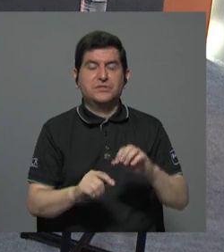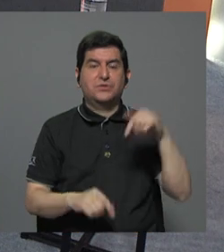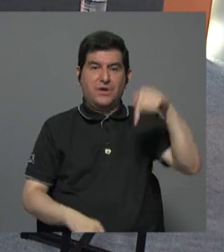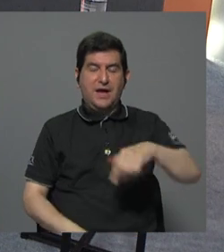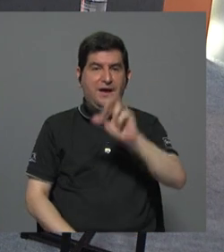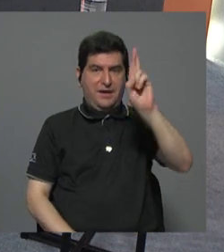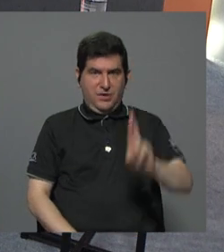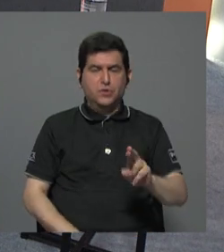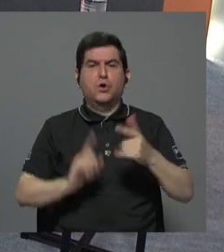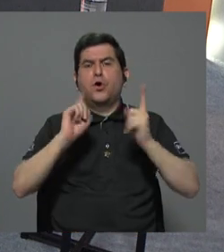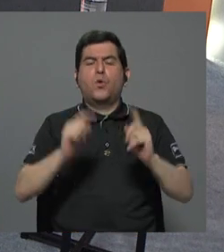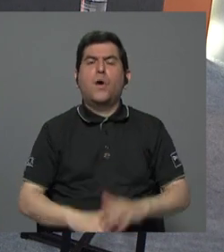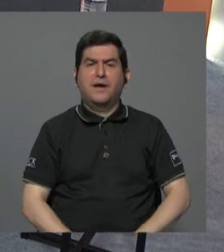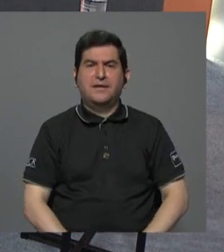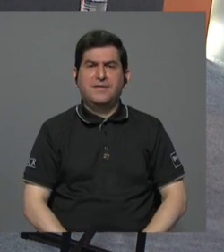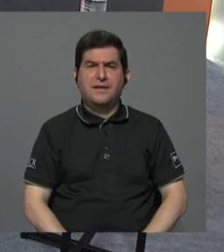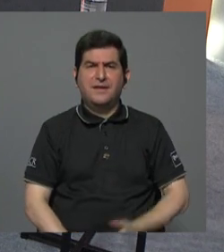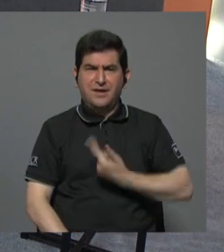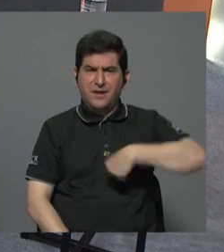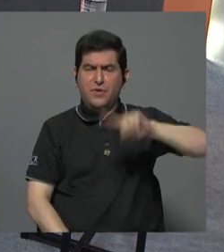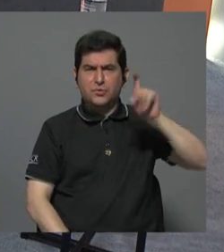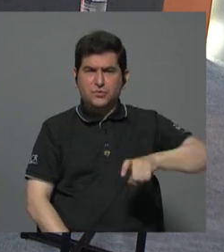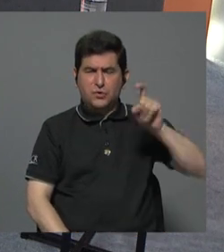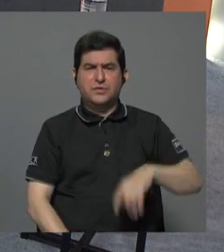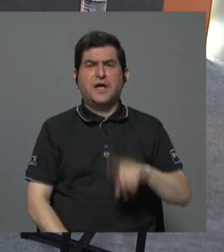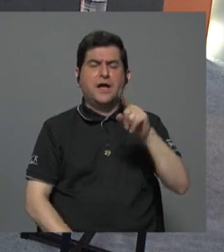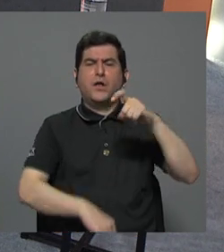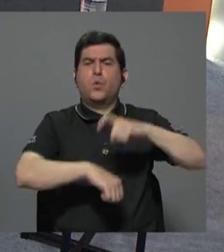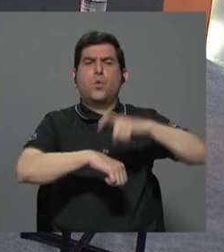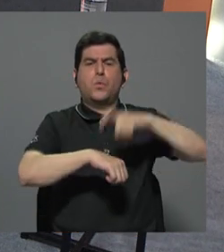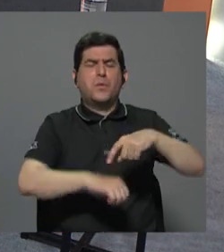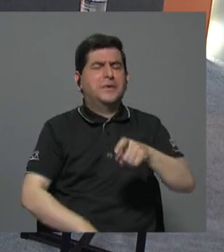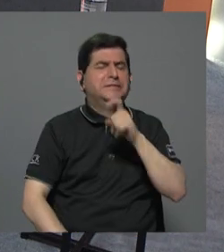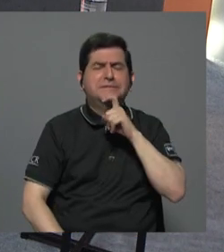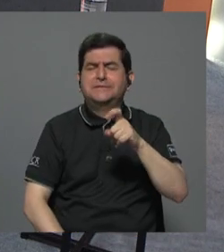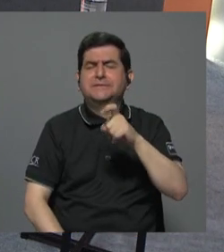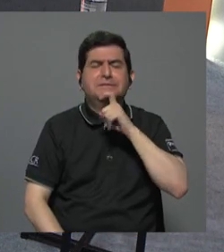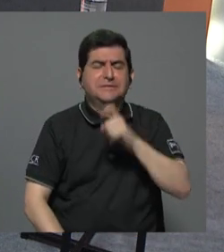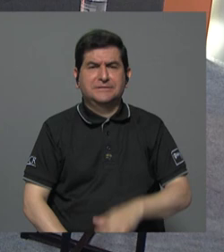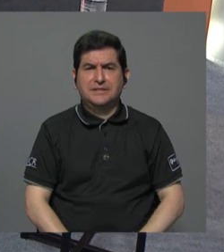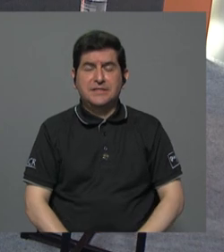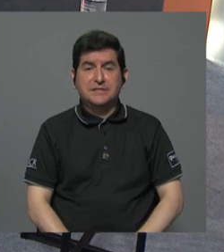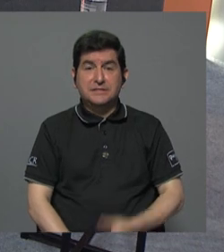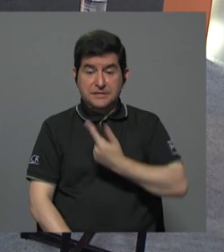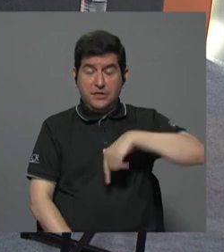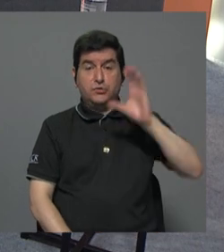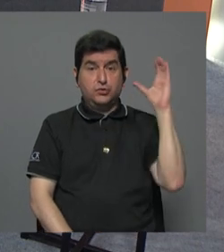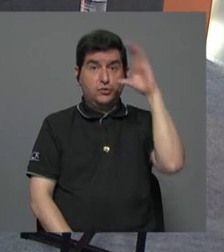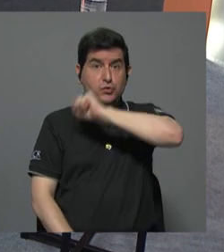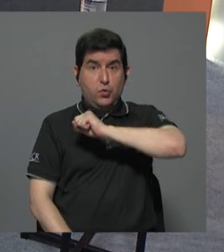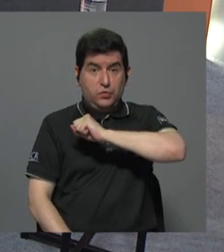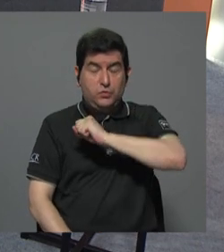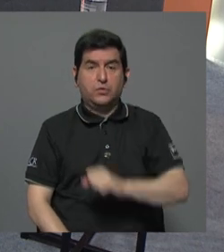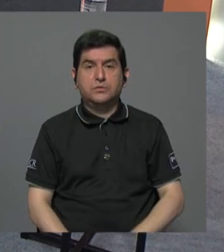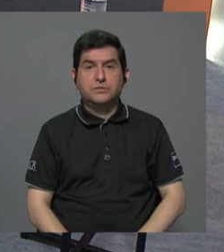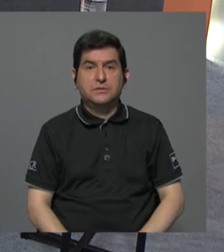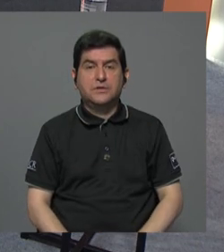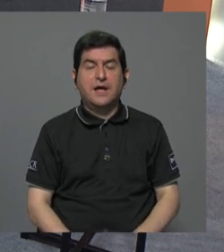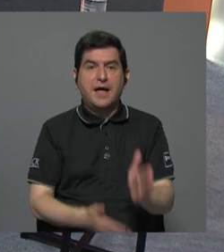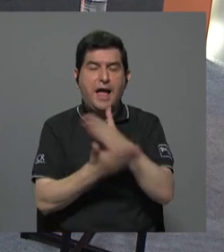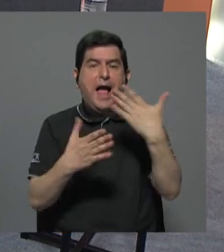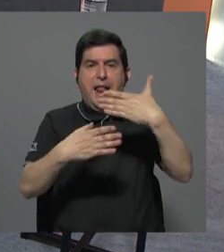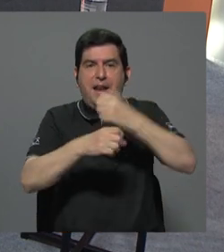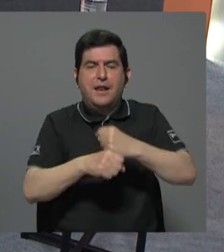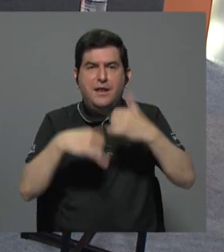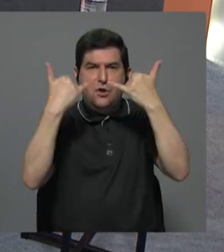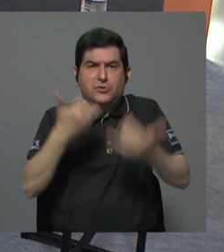costarricense es porque tenemos que llegar a un momento crítico para que nosotros demos cuenta que tenemos que hacer algo